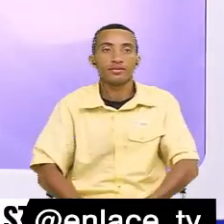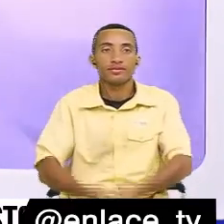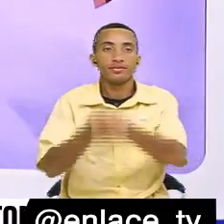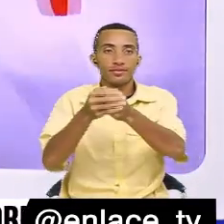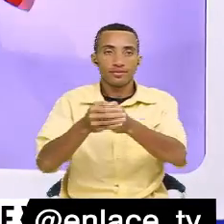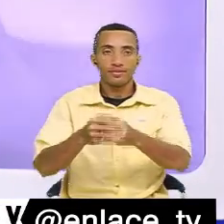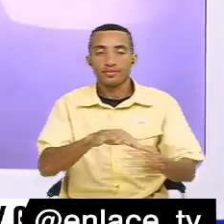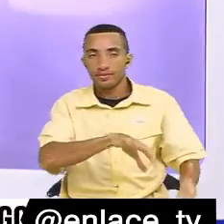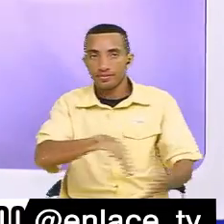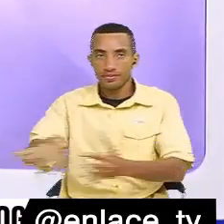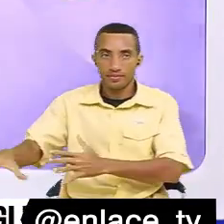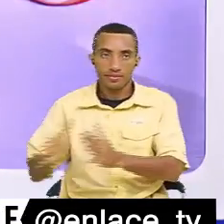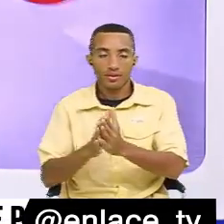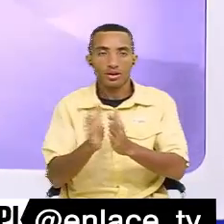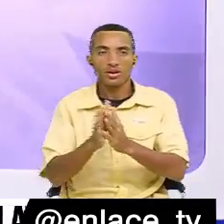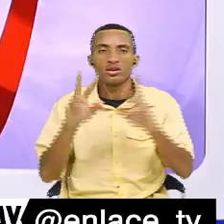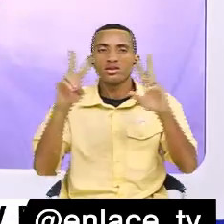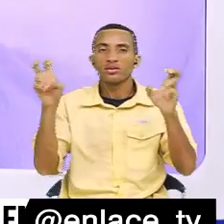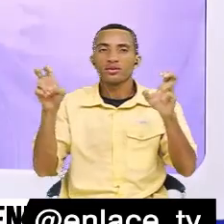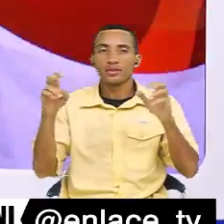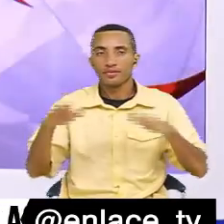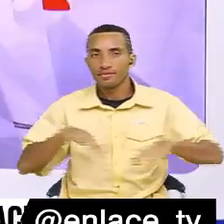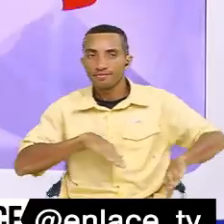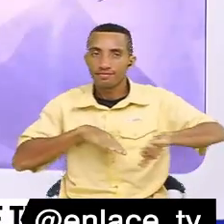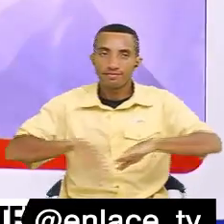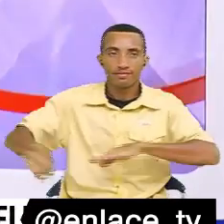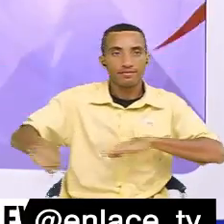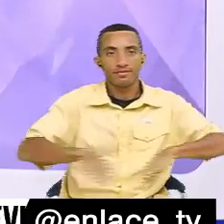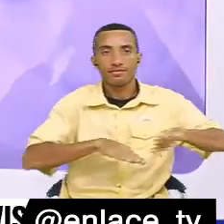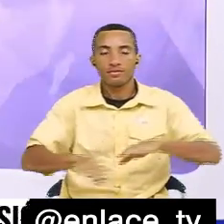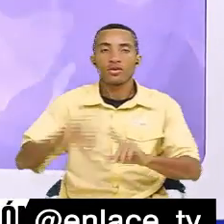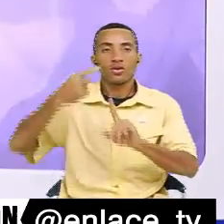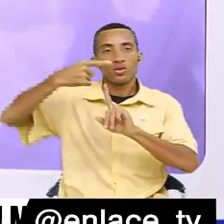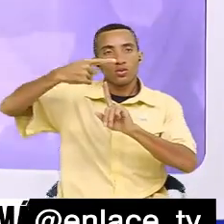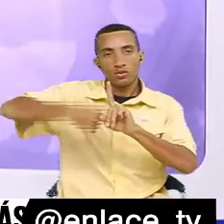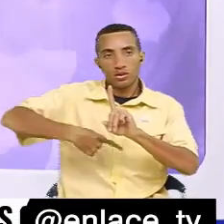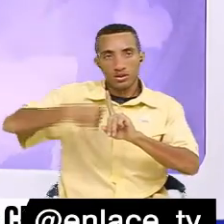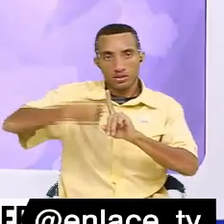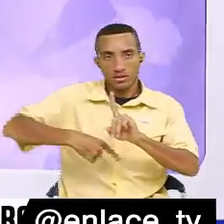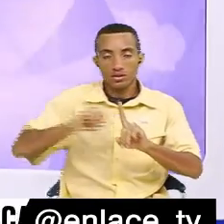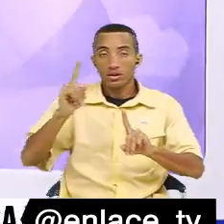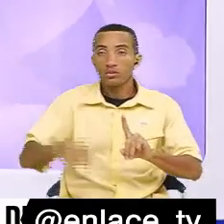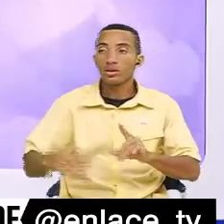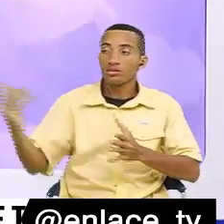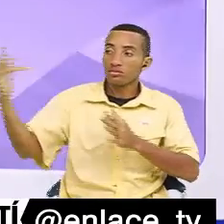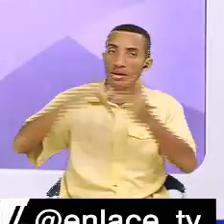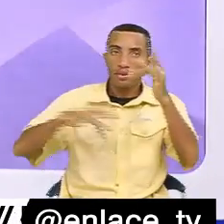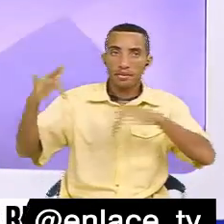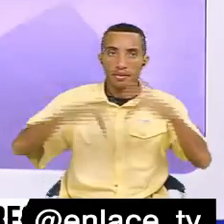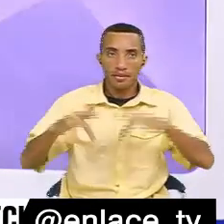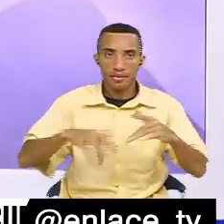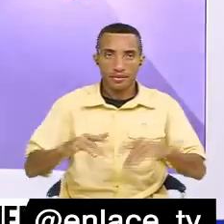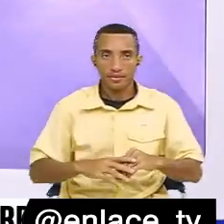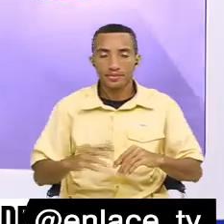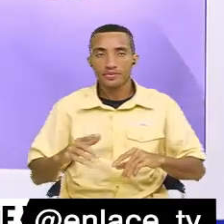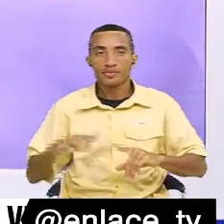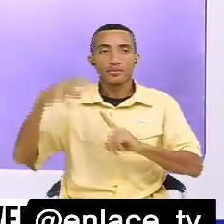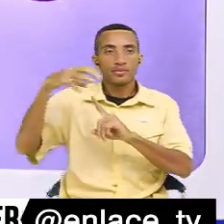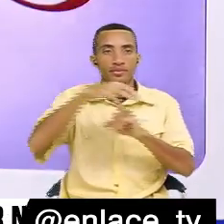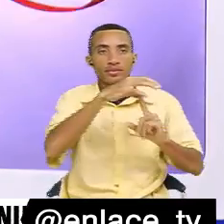de patinaje porque dentro de un mes se cumplirá en Barranca Bermeja Festival de Patinaje. Allí los clubes de Barranca Bermeja